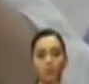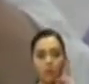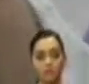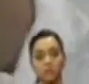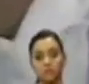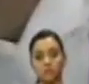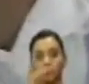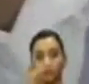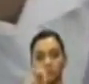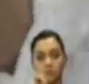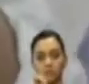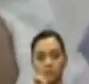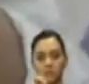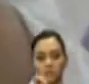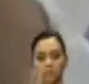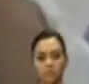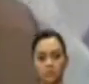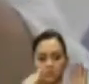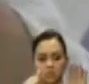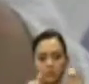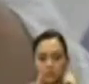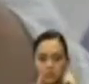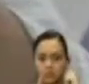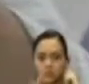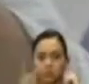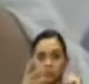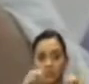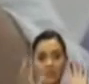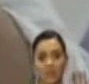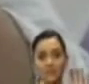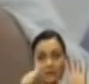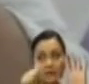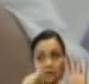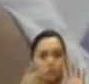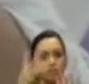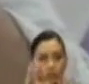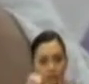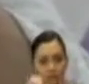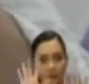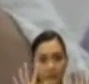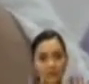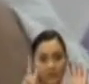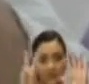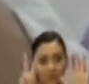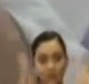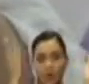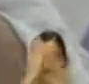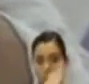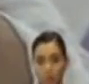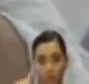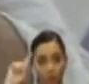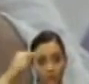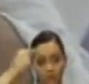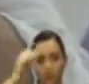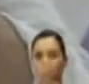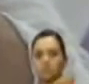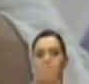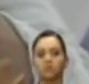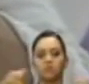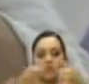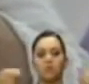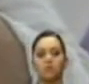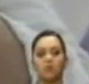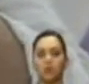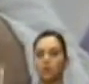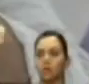el 2016, más bien, 2017, entregaremos un país, al finalizar nuestro gobierno, por primera vez, con todos sus